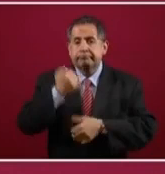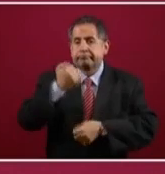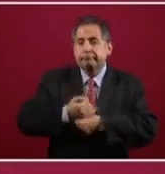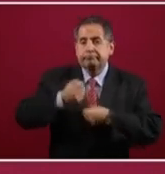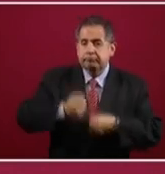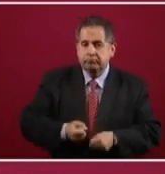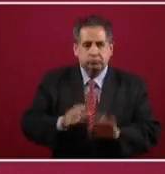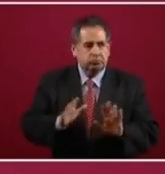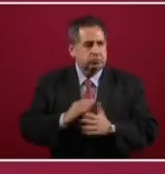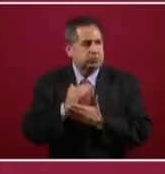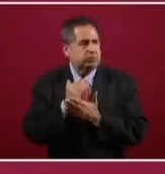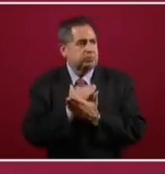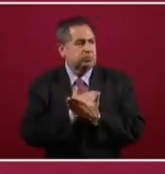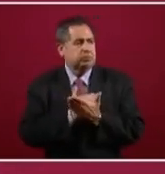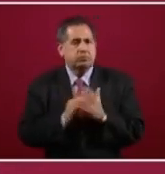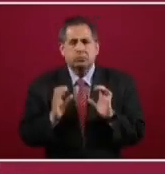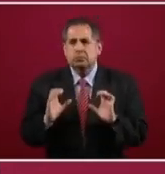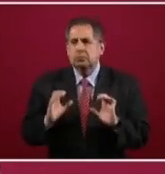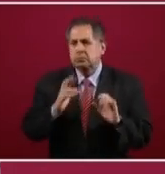delictiva.